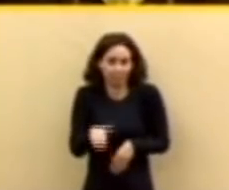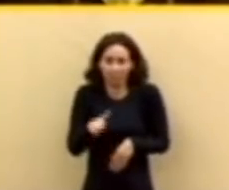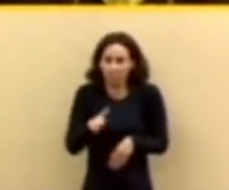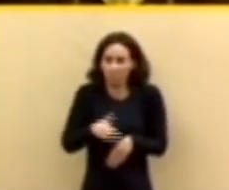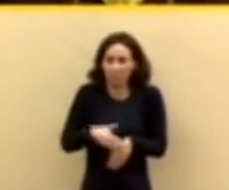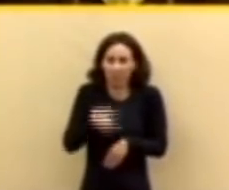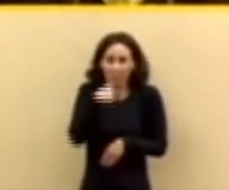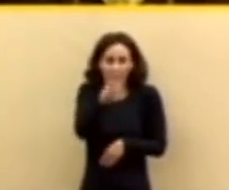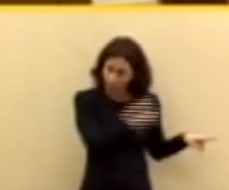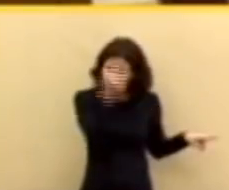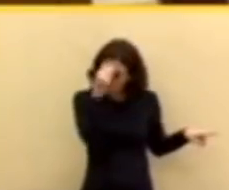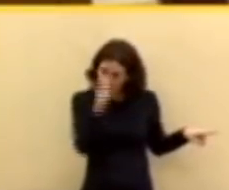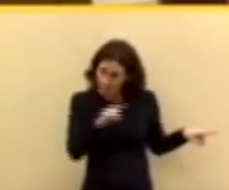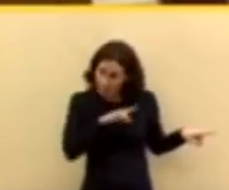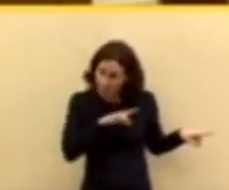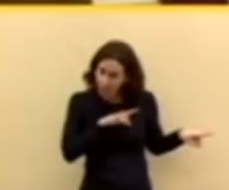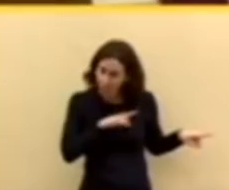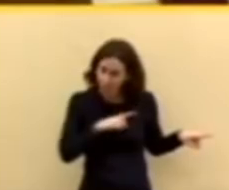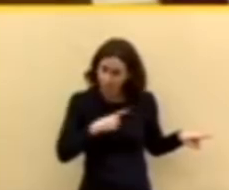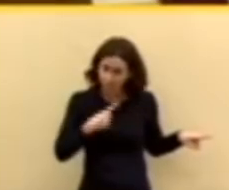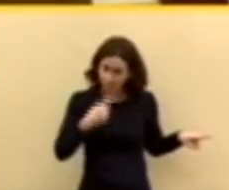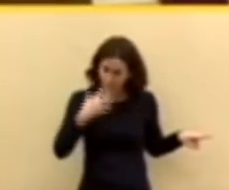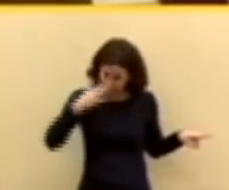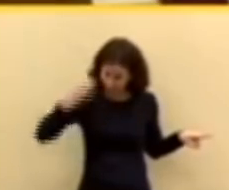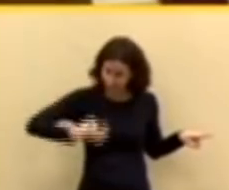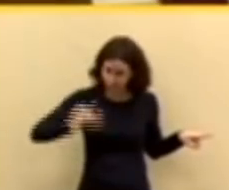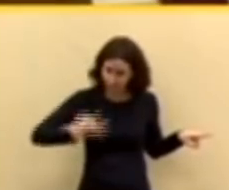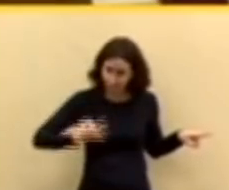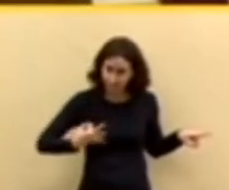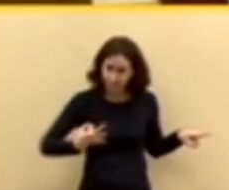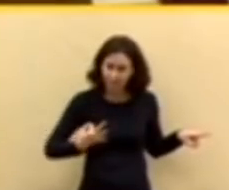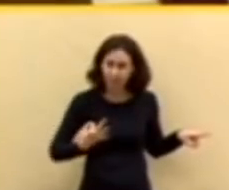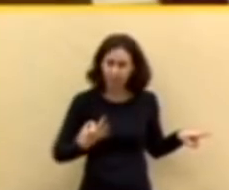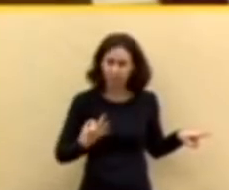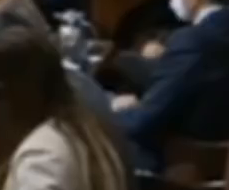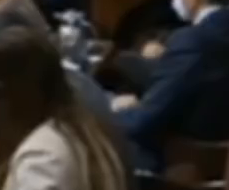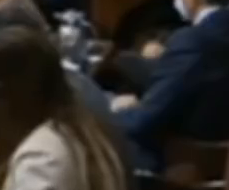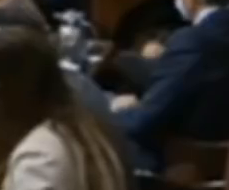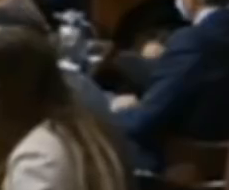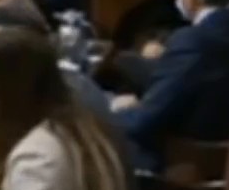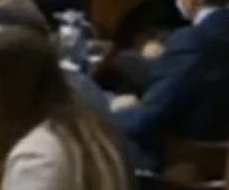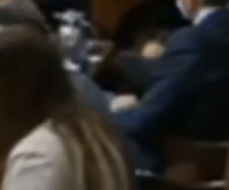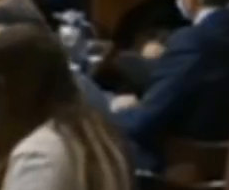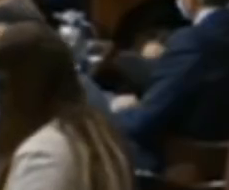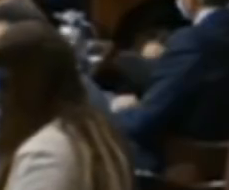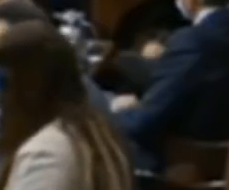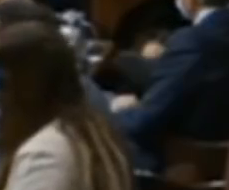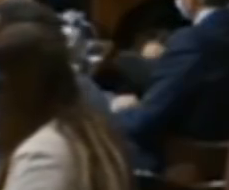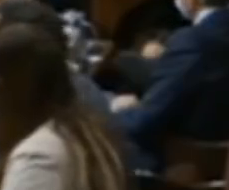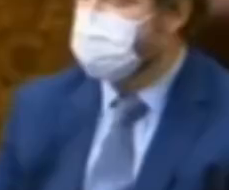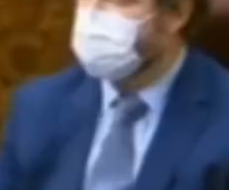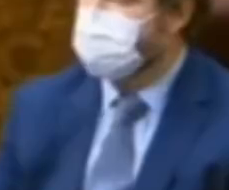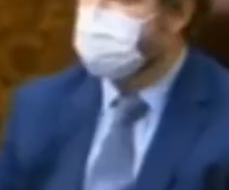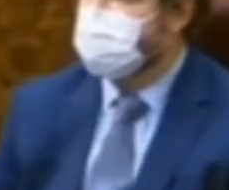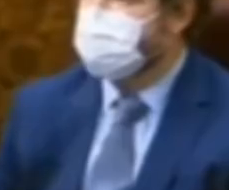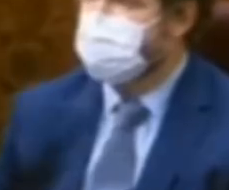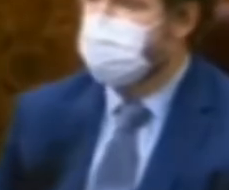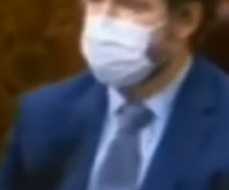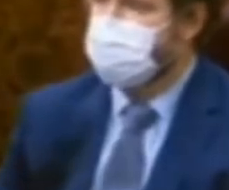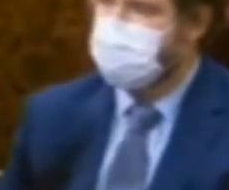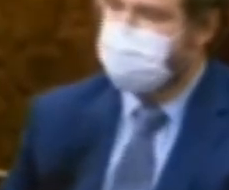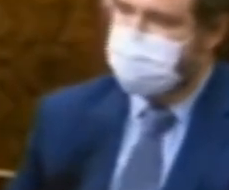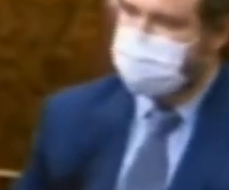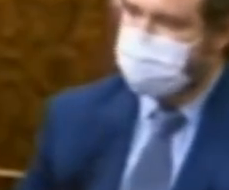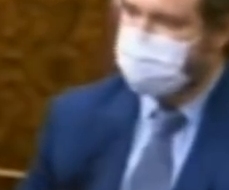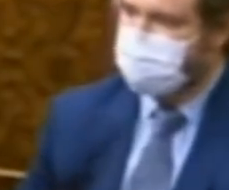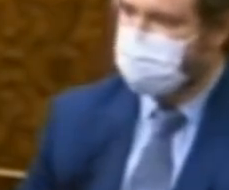tenemos, Alex, ese momento en el que es seguramente la frase más brutal a mí, de lo que ha dicho Pablo Casado, sobre todo tratándose de Santiago Abascal. Casi se me saltan